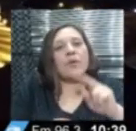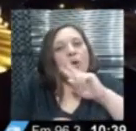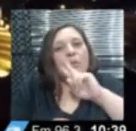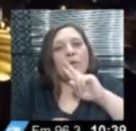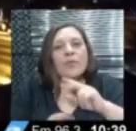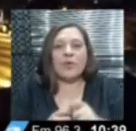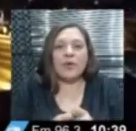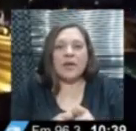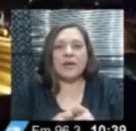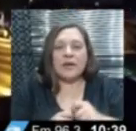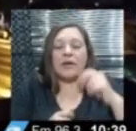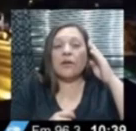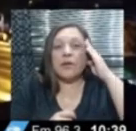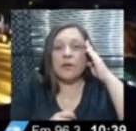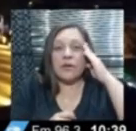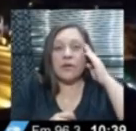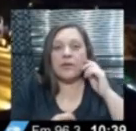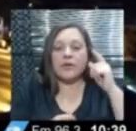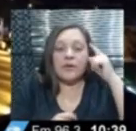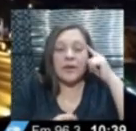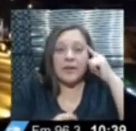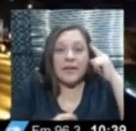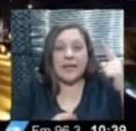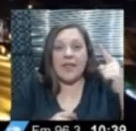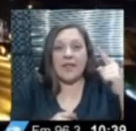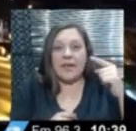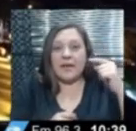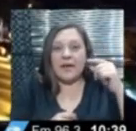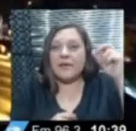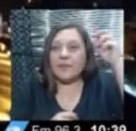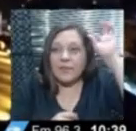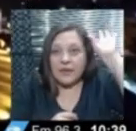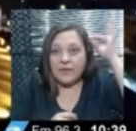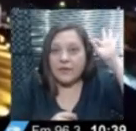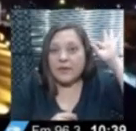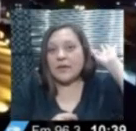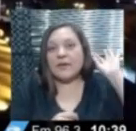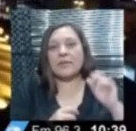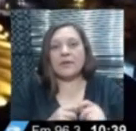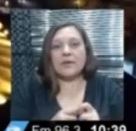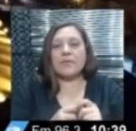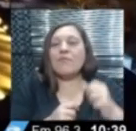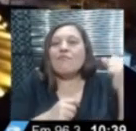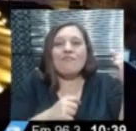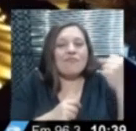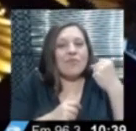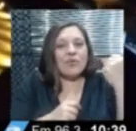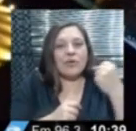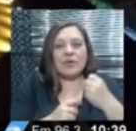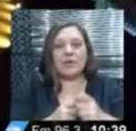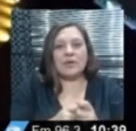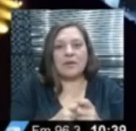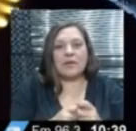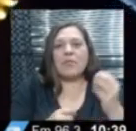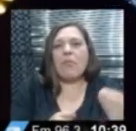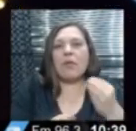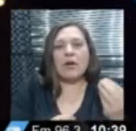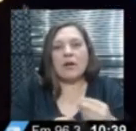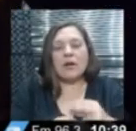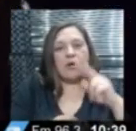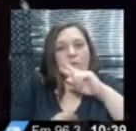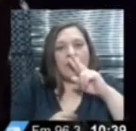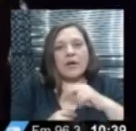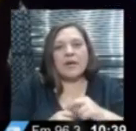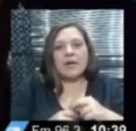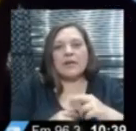nuestras ideología pana africanista e eh Como mujeres sabemos que necesitamos y y